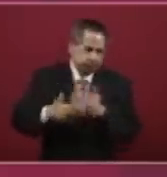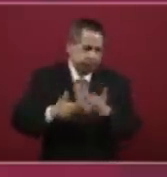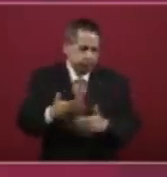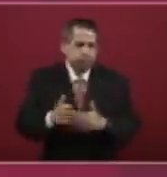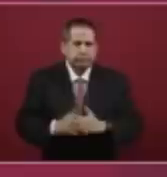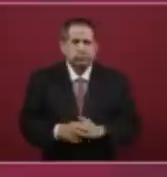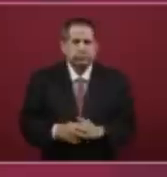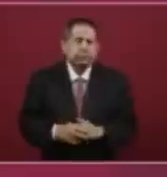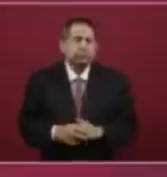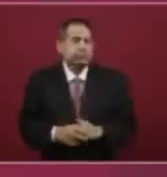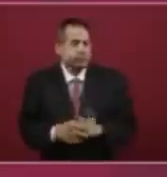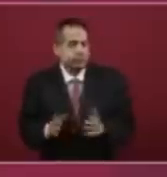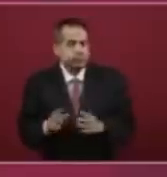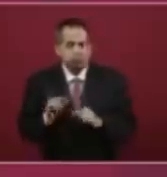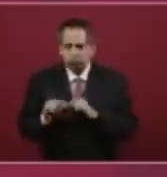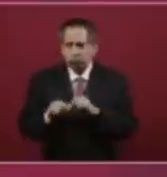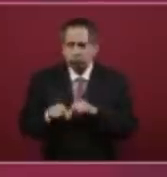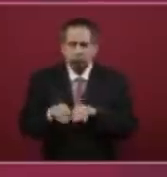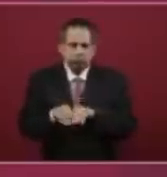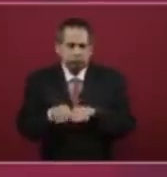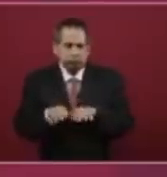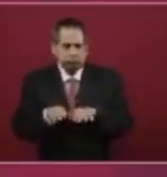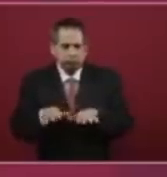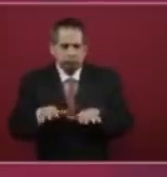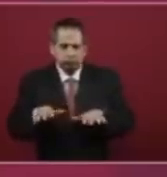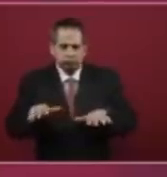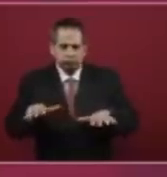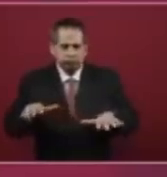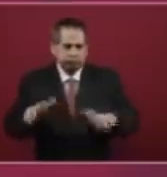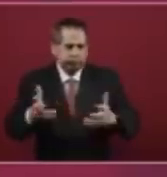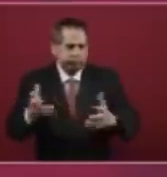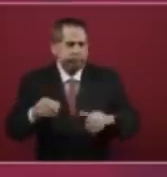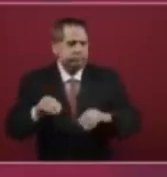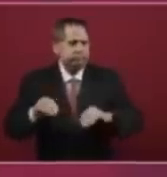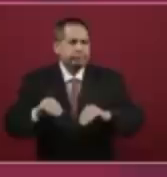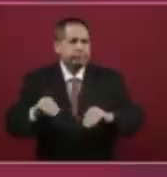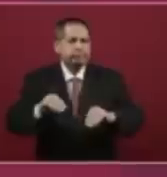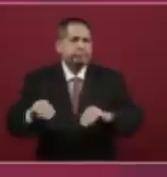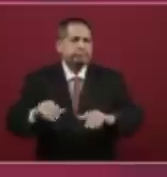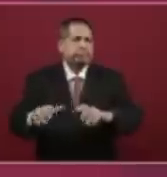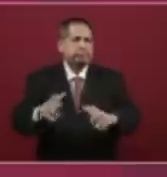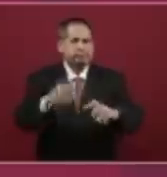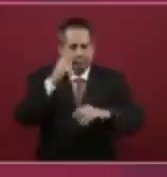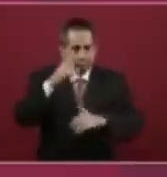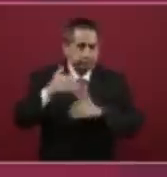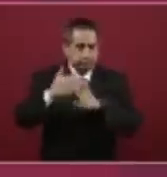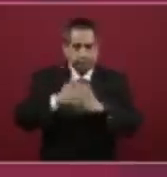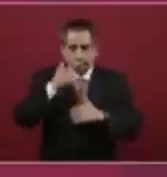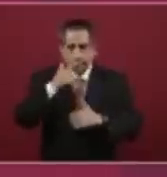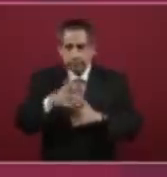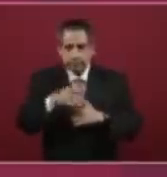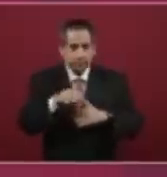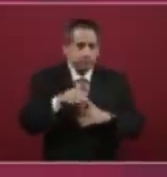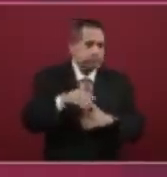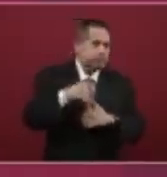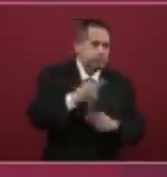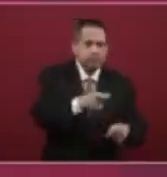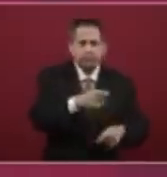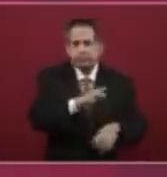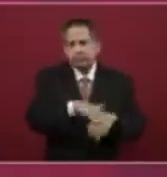porque van a ir avanzando las acciones para que haya opciones de